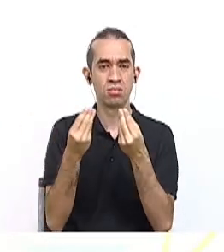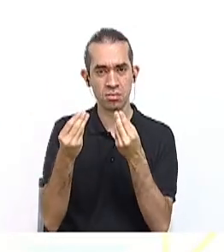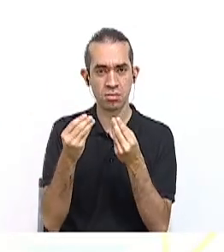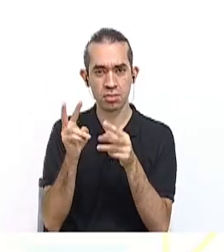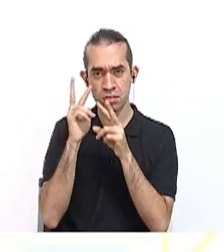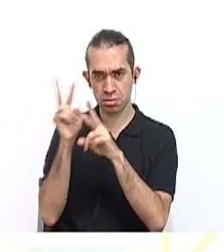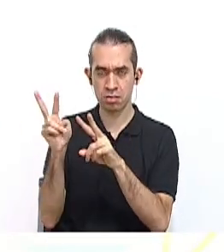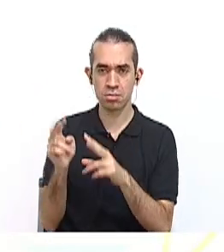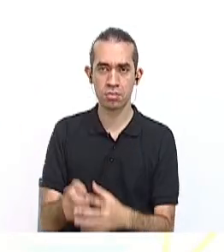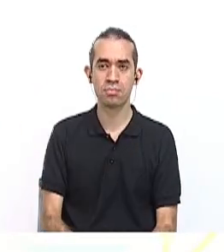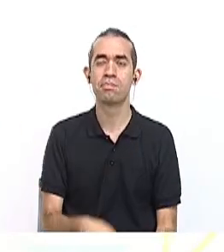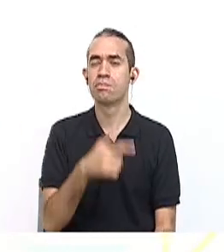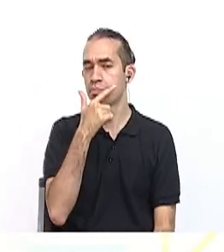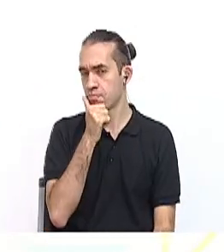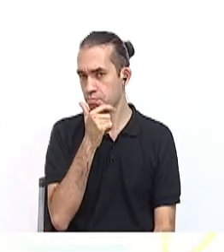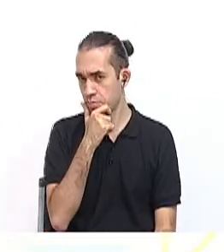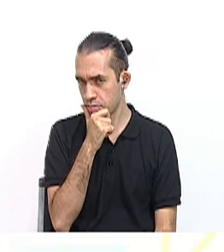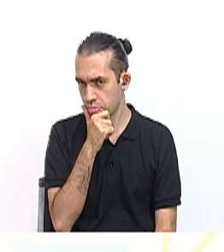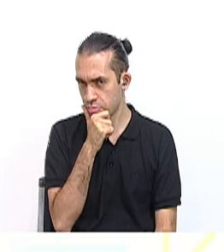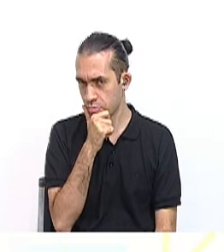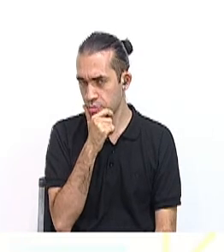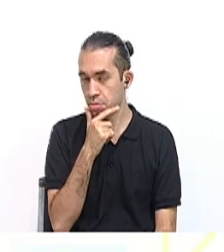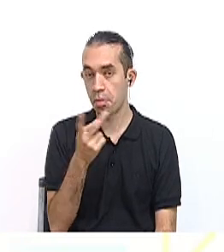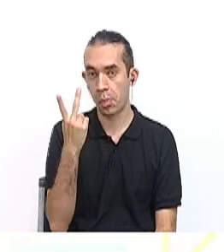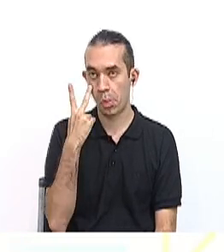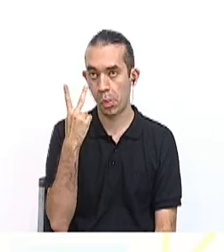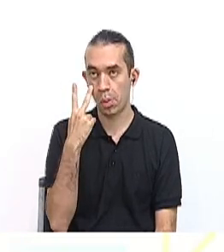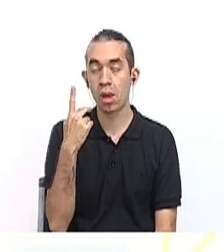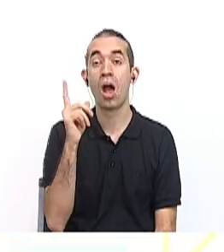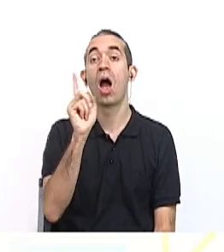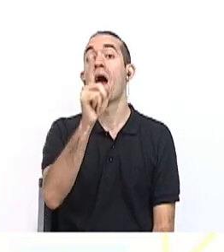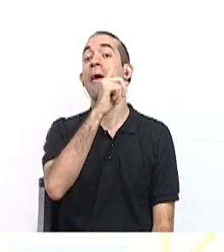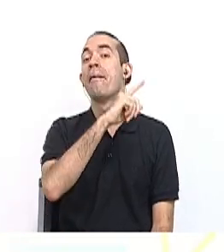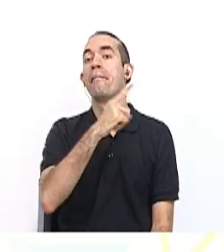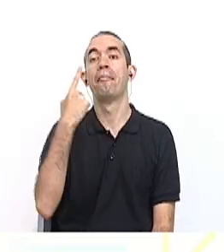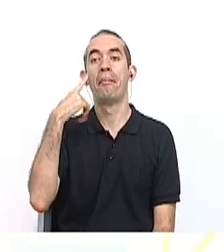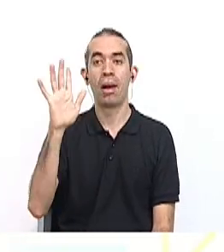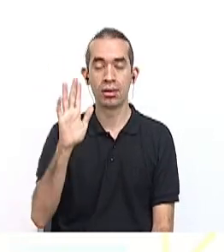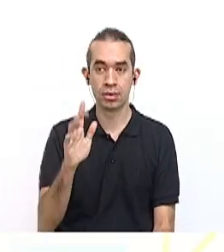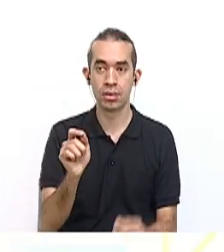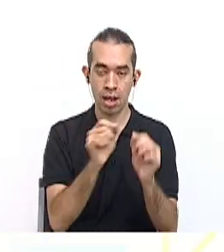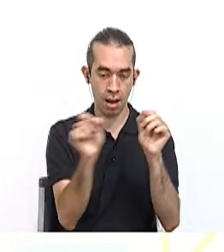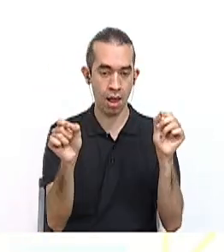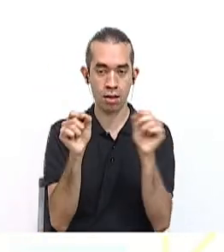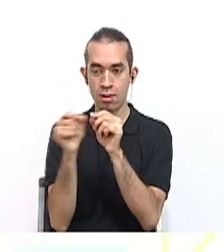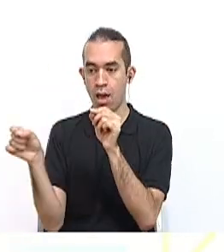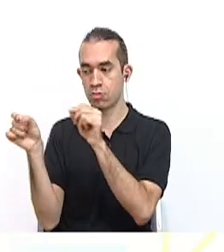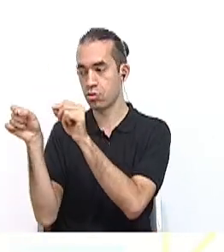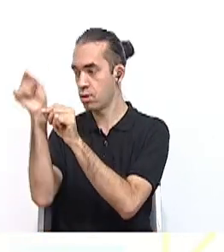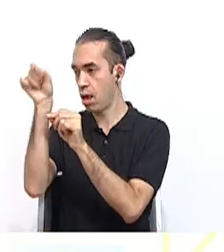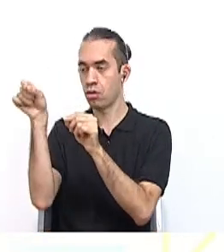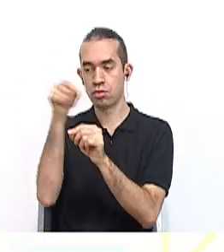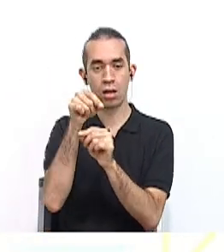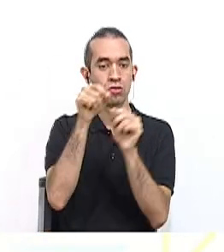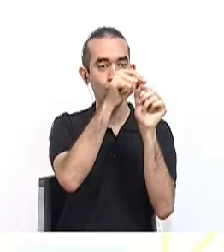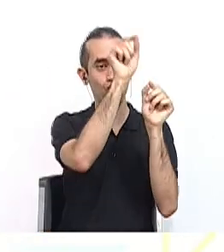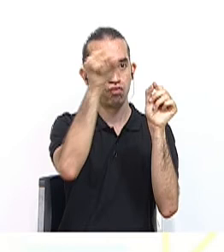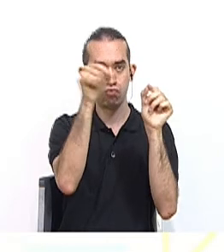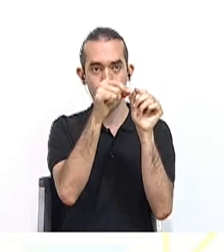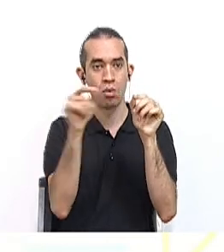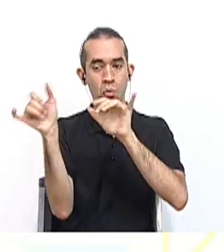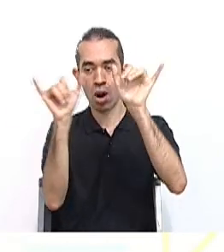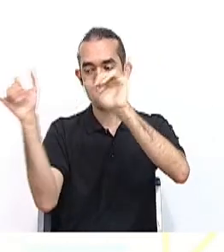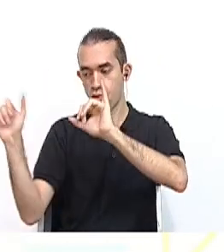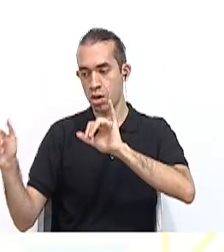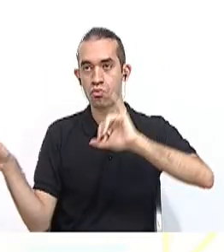ellos? Veamos. Parece que sus lados son iguales. Entonces